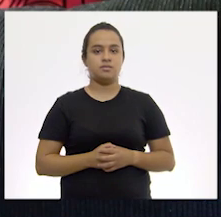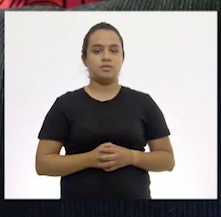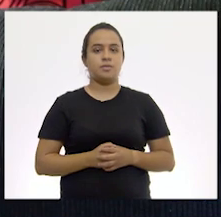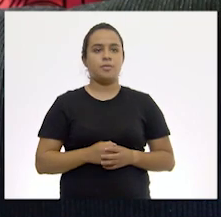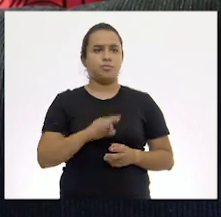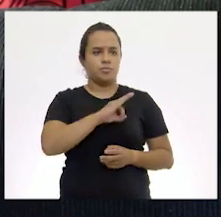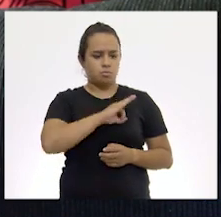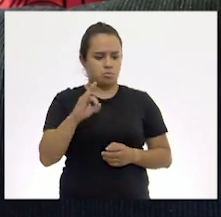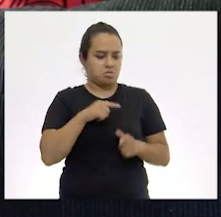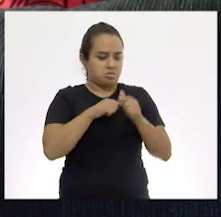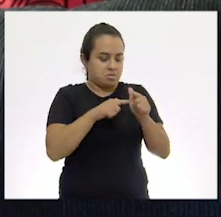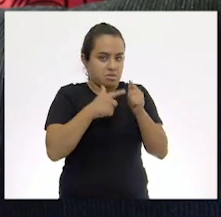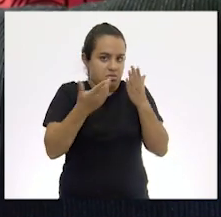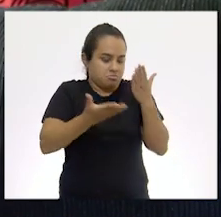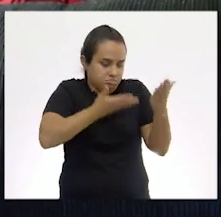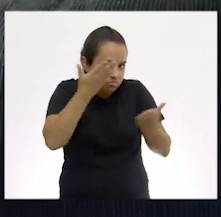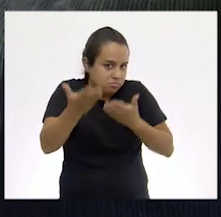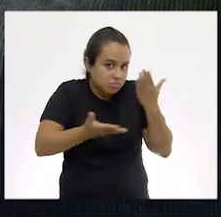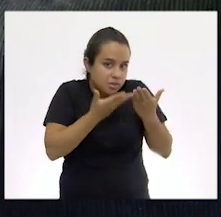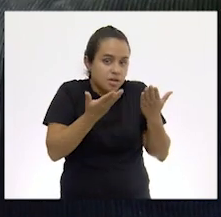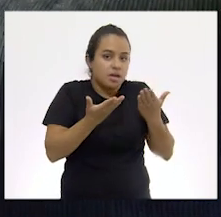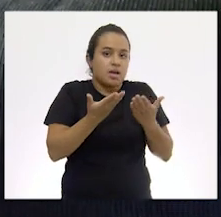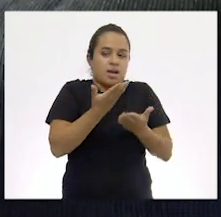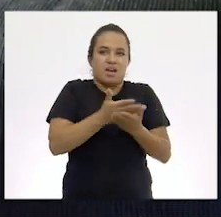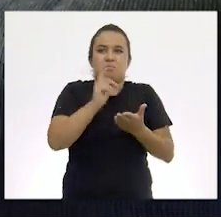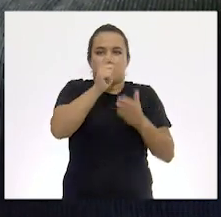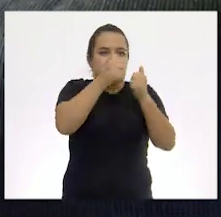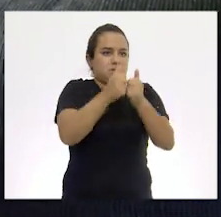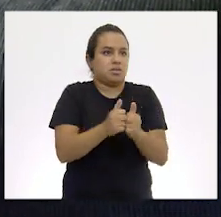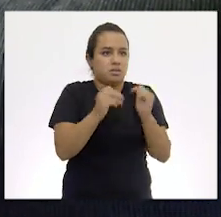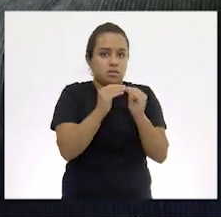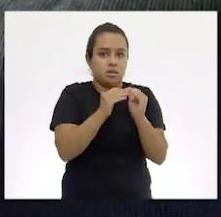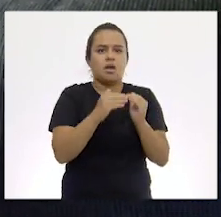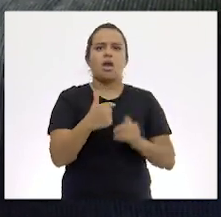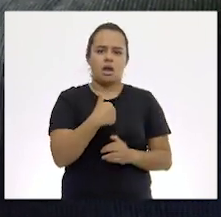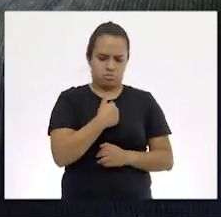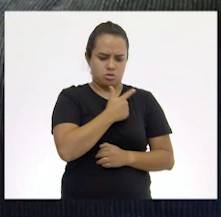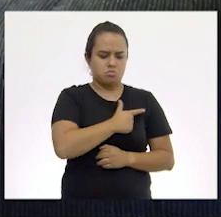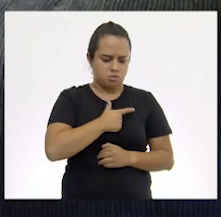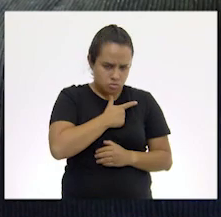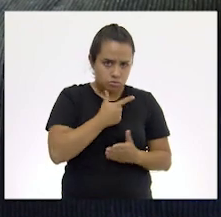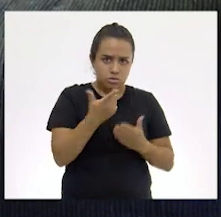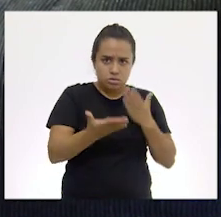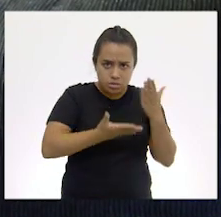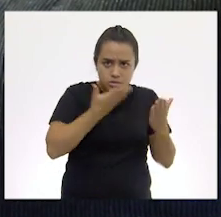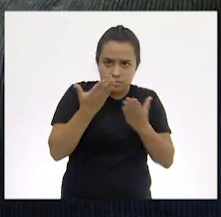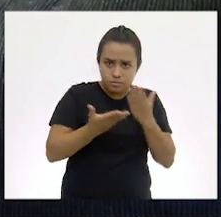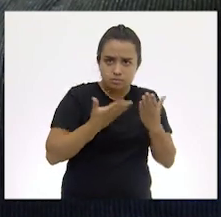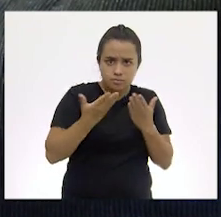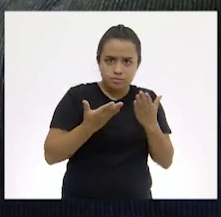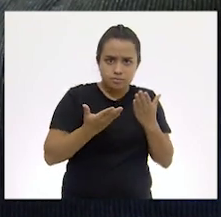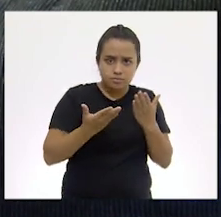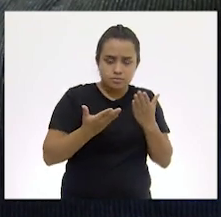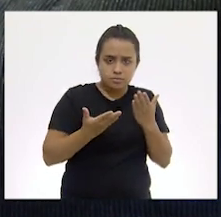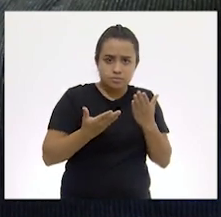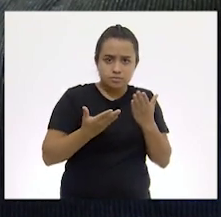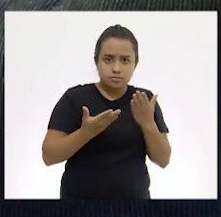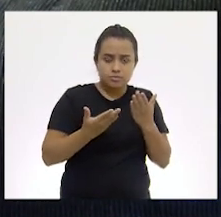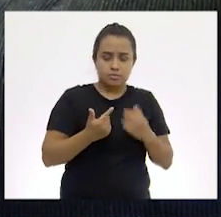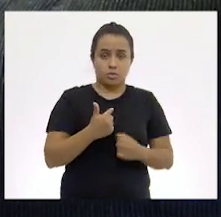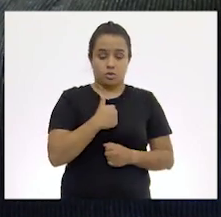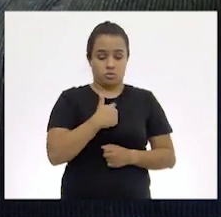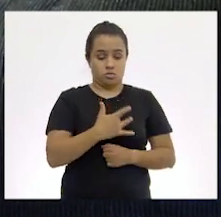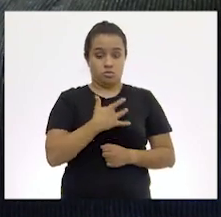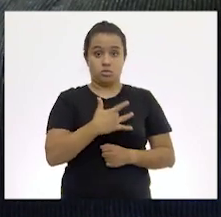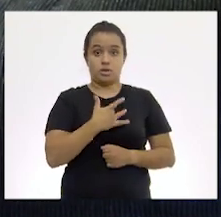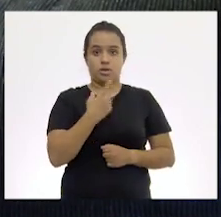seguir estudiando, aparte de que estamos en cuarentena. De hecho, me gusta estudiar y me siento que es como